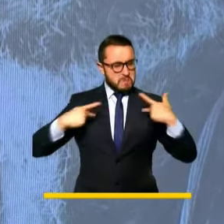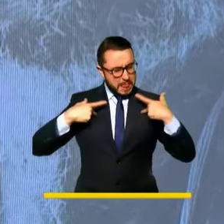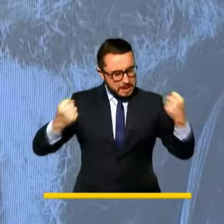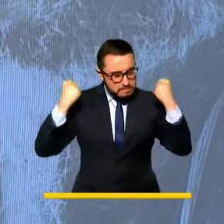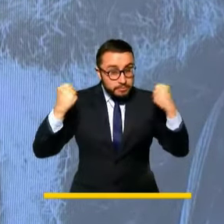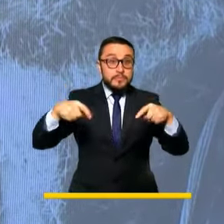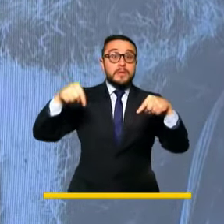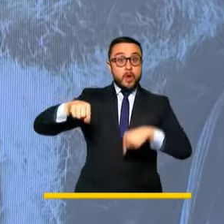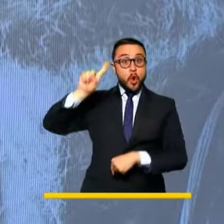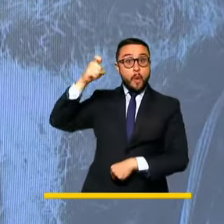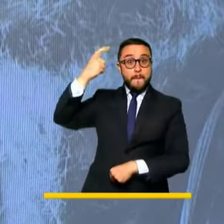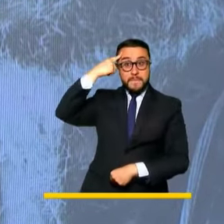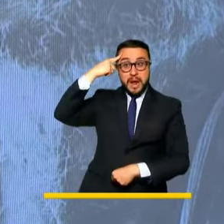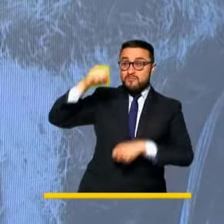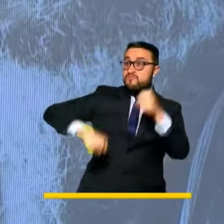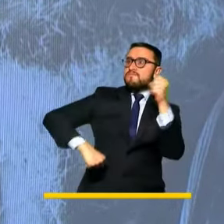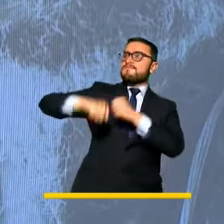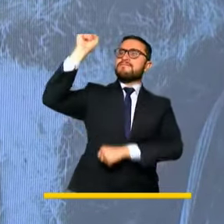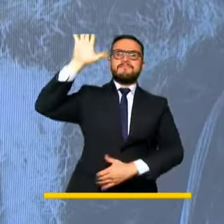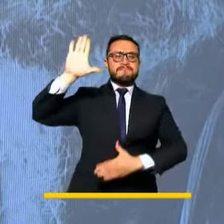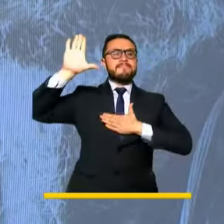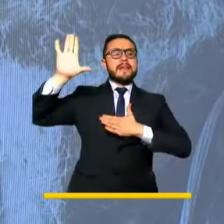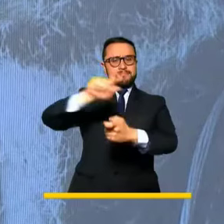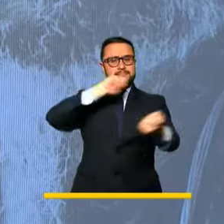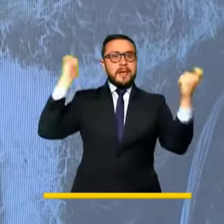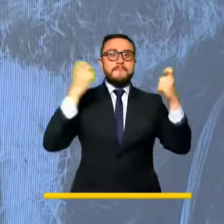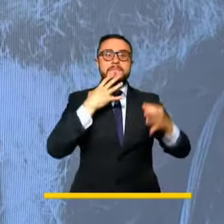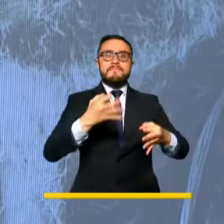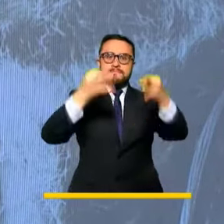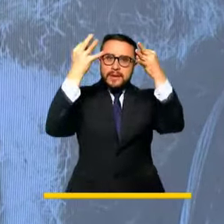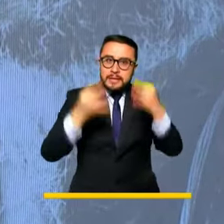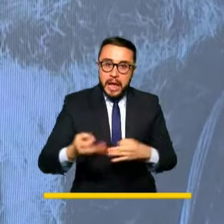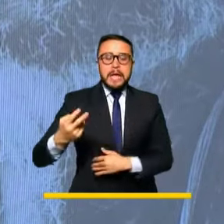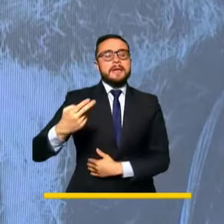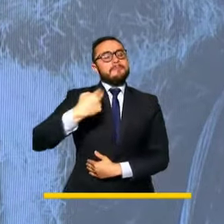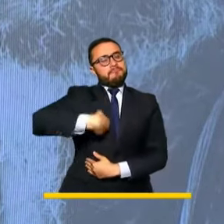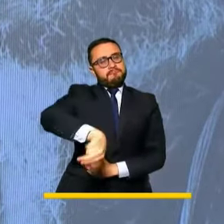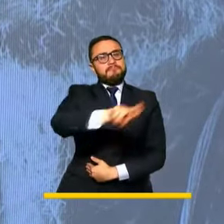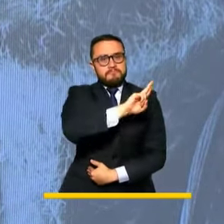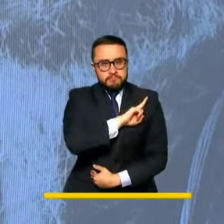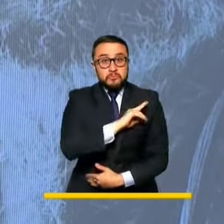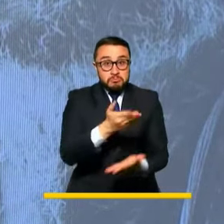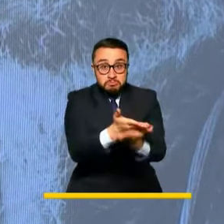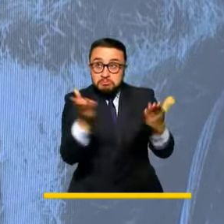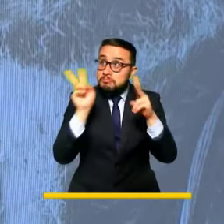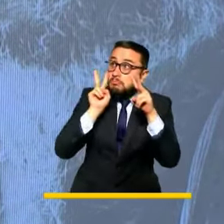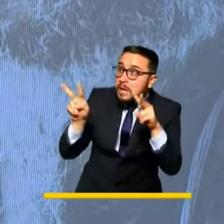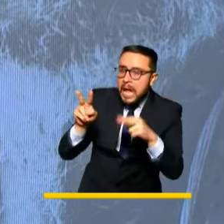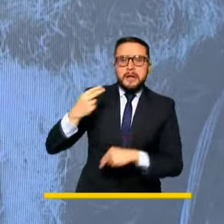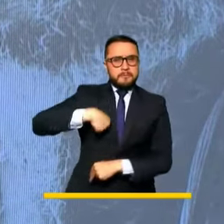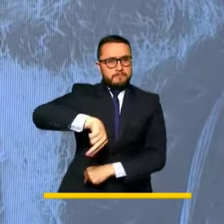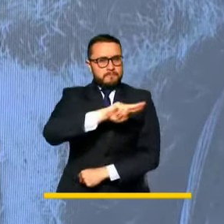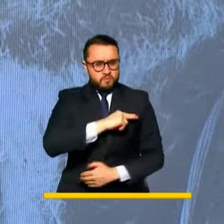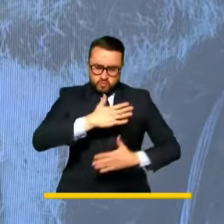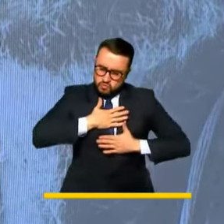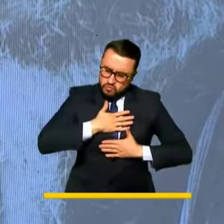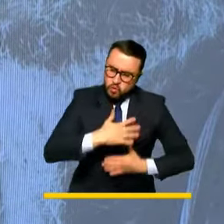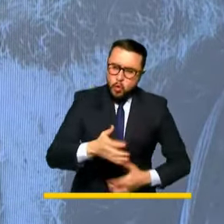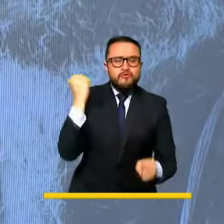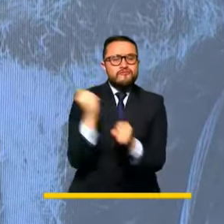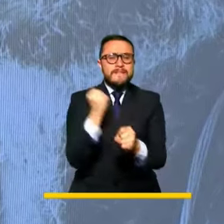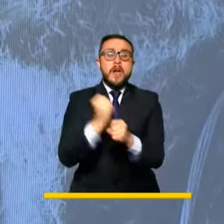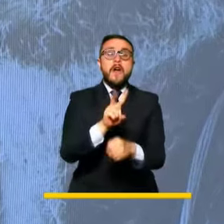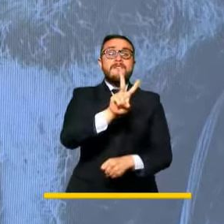ganó con la promesa de un cambio real. Y de nosotros no esperen otra cosa que un equipo que